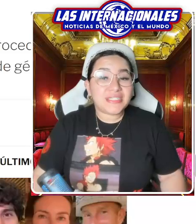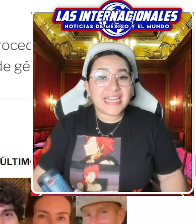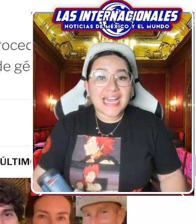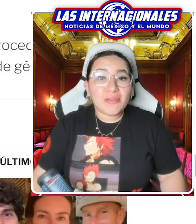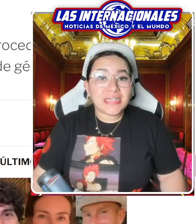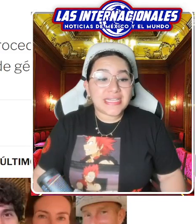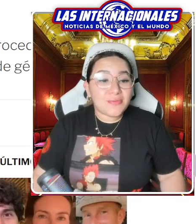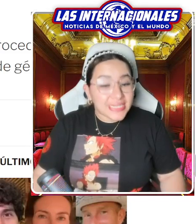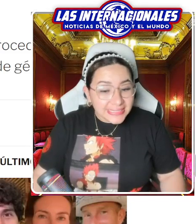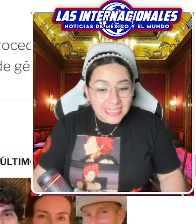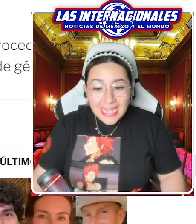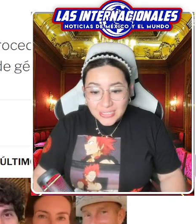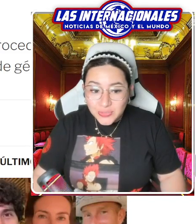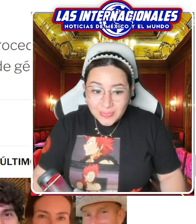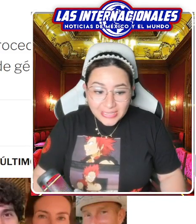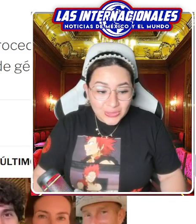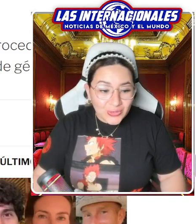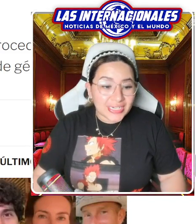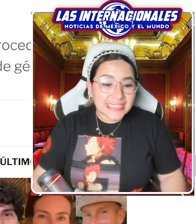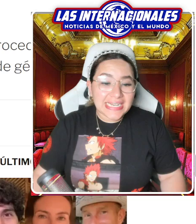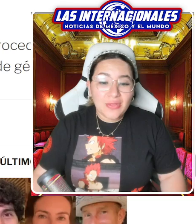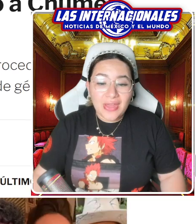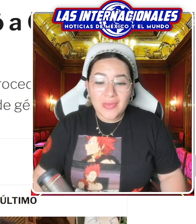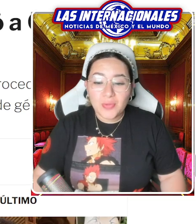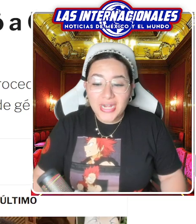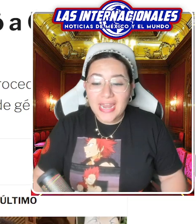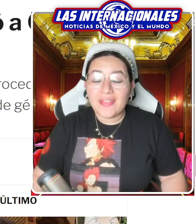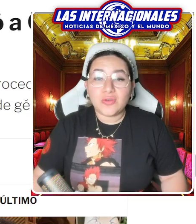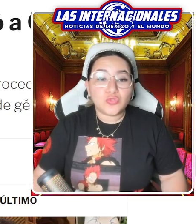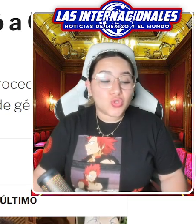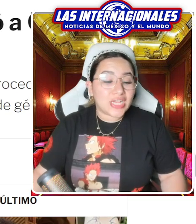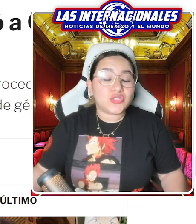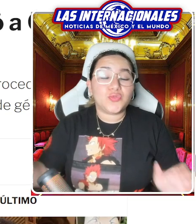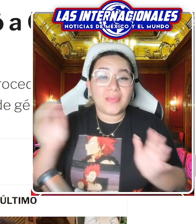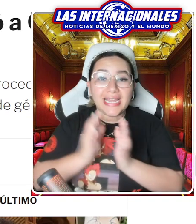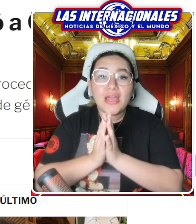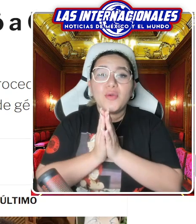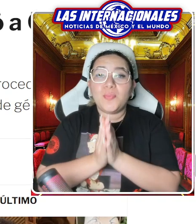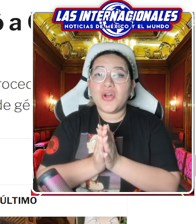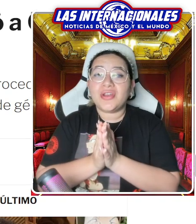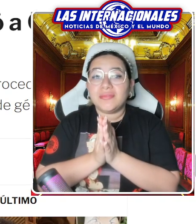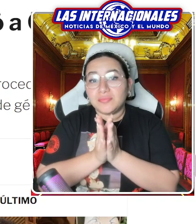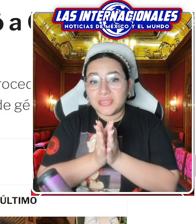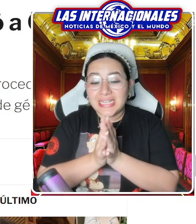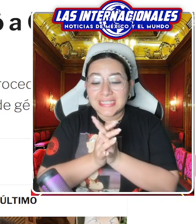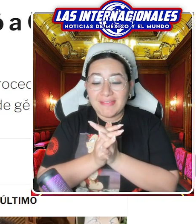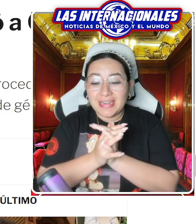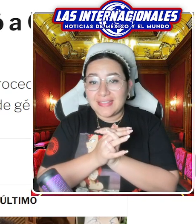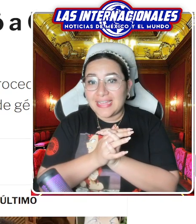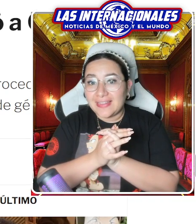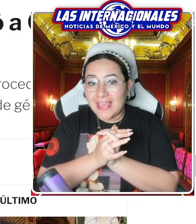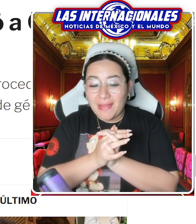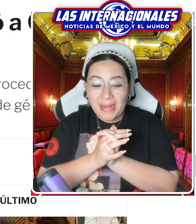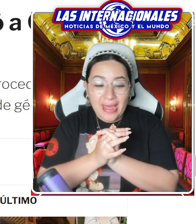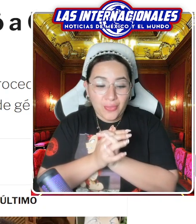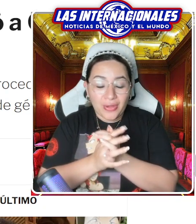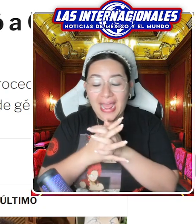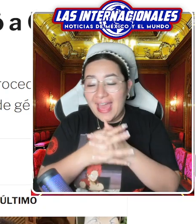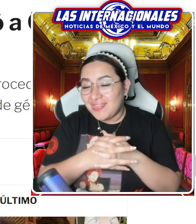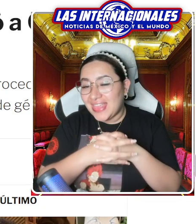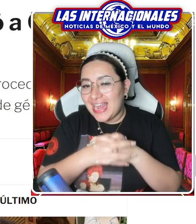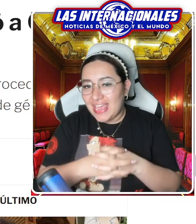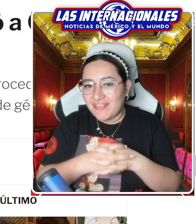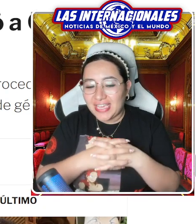Y bueno, pues ya le cargó el chahuiscle a Chumel Torres, senadora de Morena, denunció a Chumel por, pues ya saben, andar de